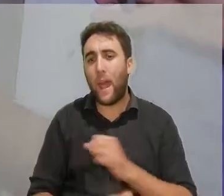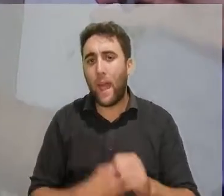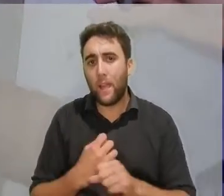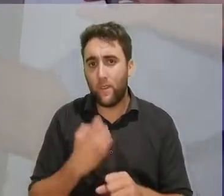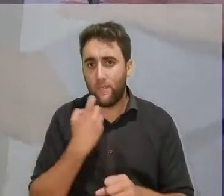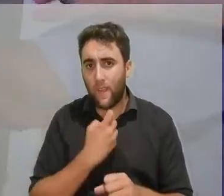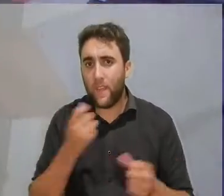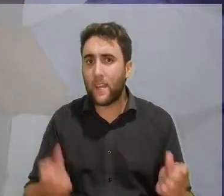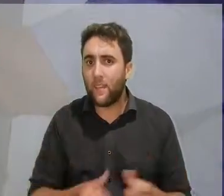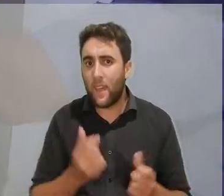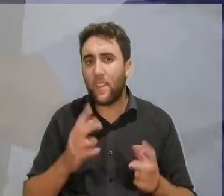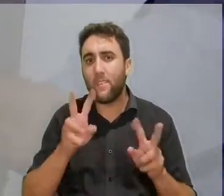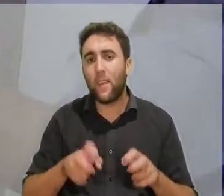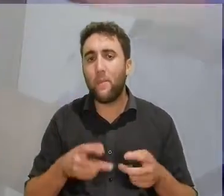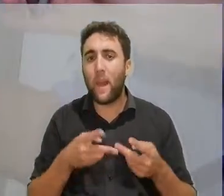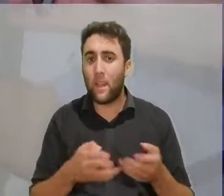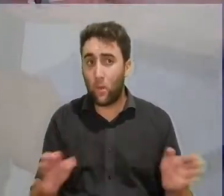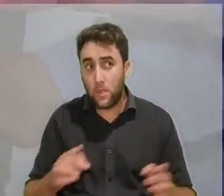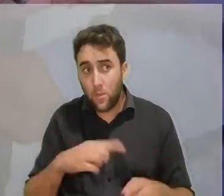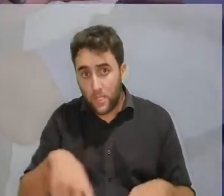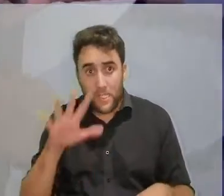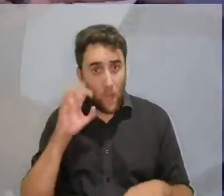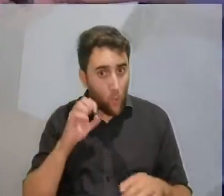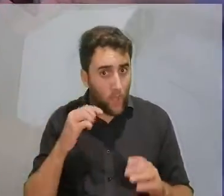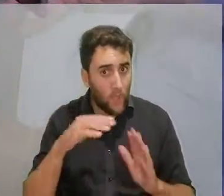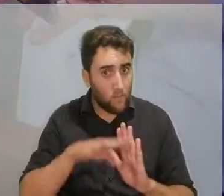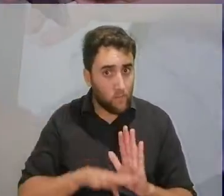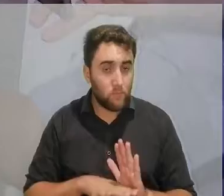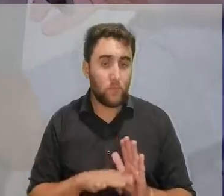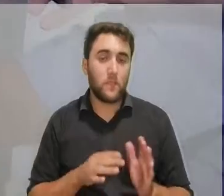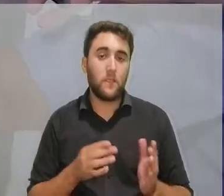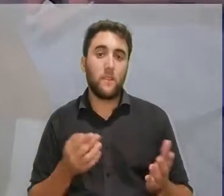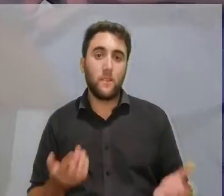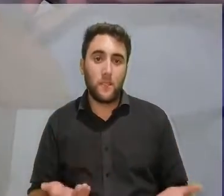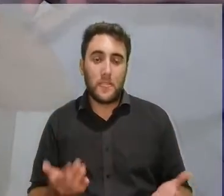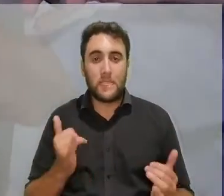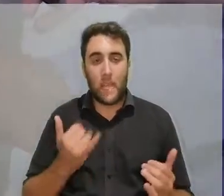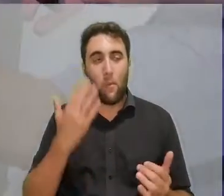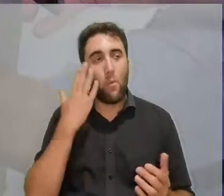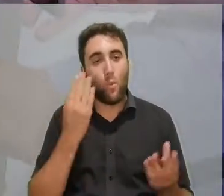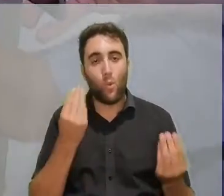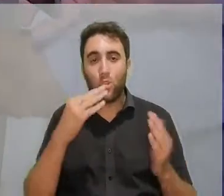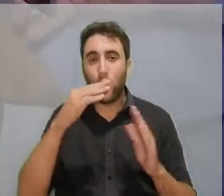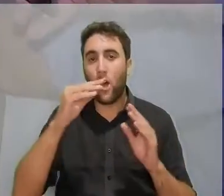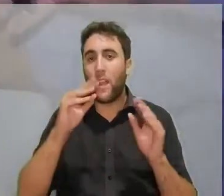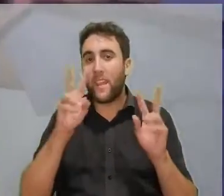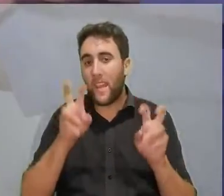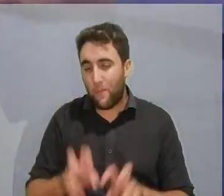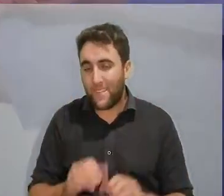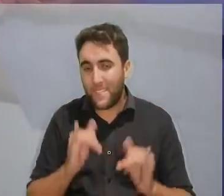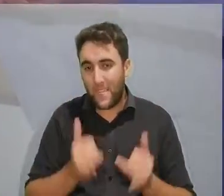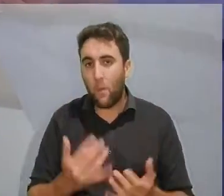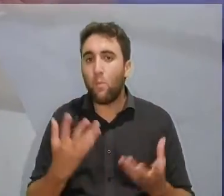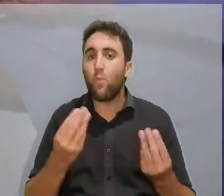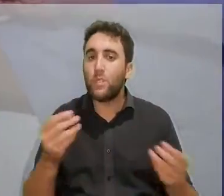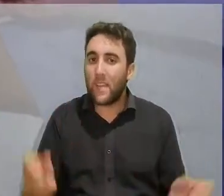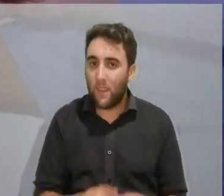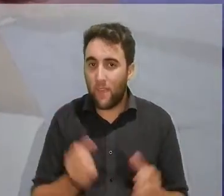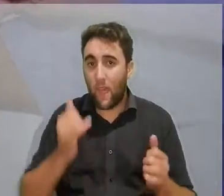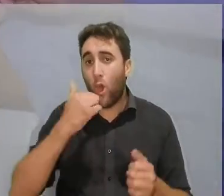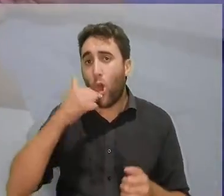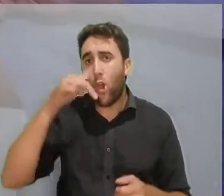para lo que resta del año, en cuanto a inauguraciones? Bueno, si la apelamos a la memoria, que sabemos que es mucha. Sí, es mucha,